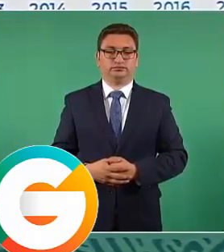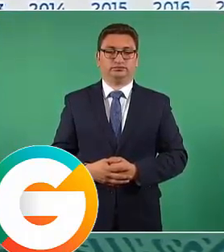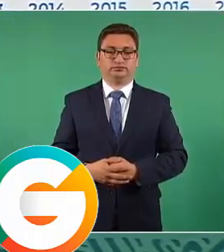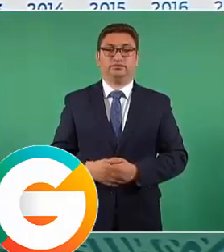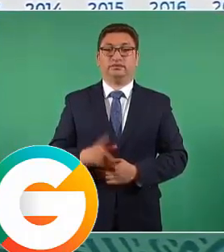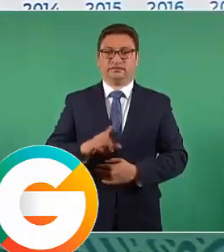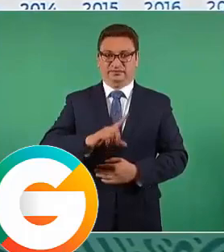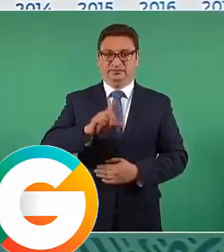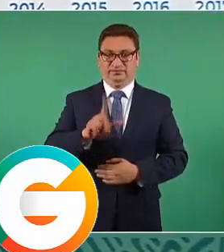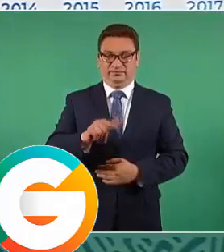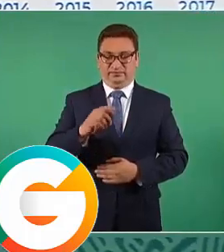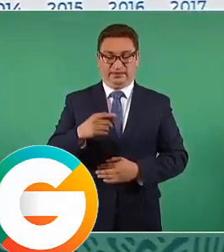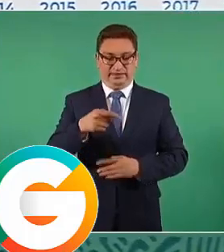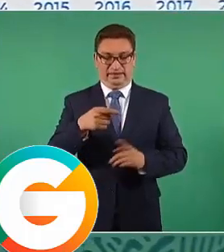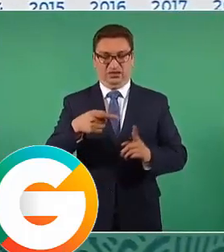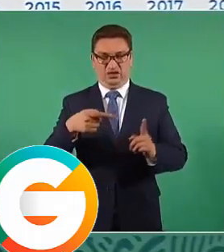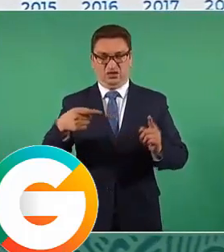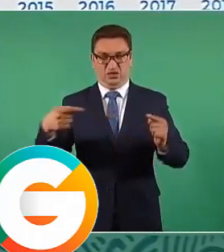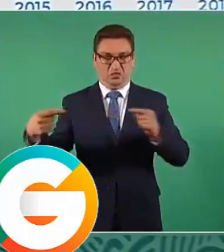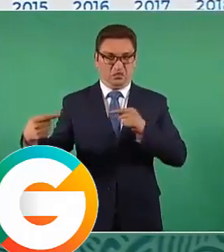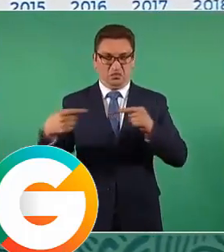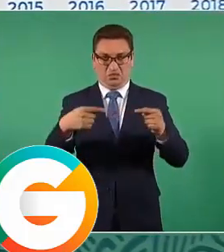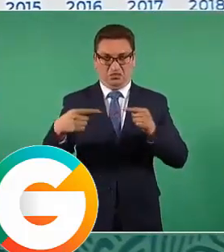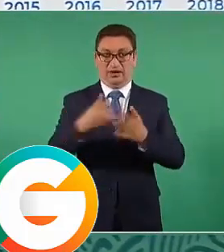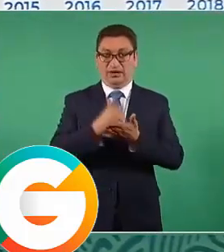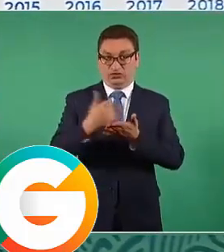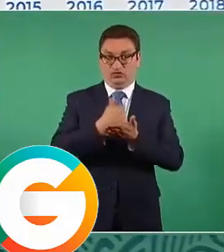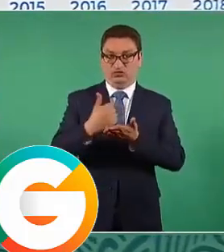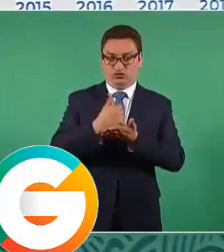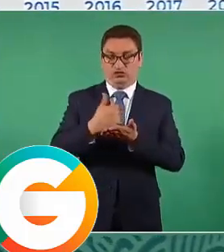de estos enfrentamientos de azules,